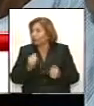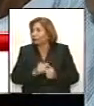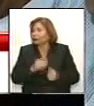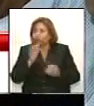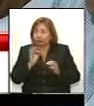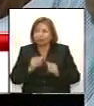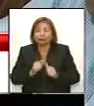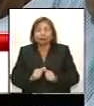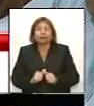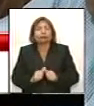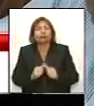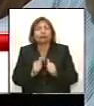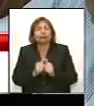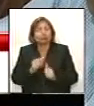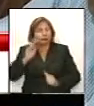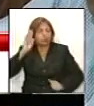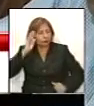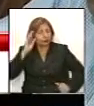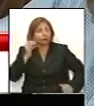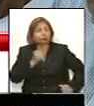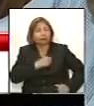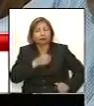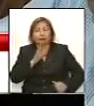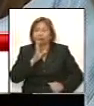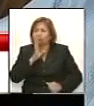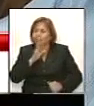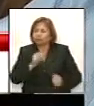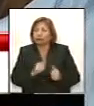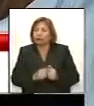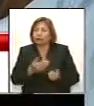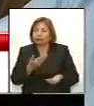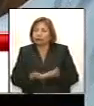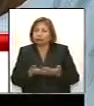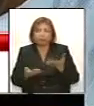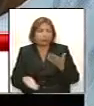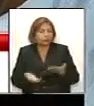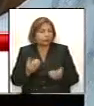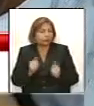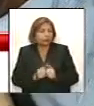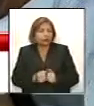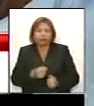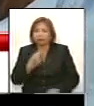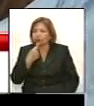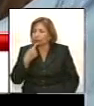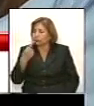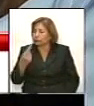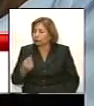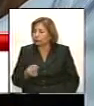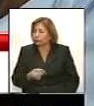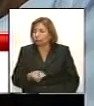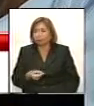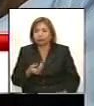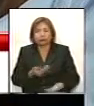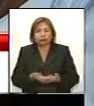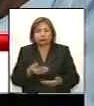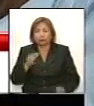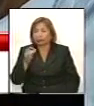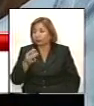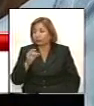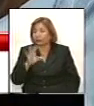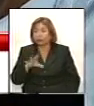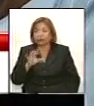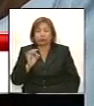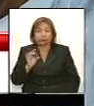reincidimos, hablamos con el policía, incluso en ese caso igual lo referimos que el incidente puede ser registrado en la línea 1818,